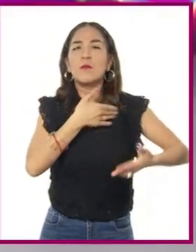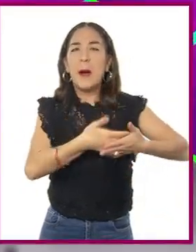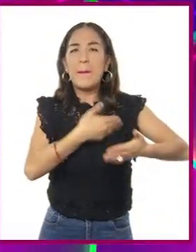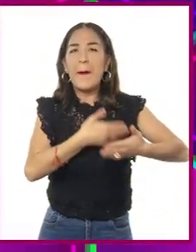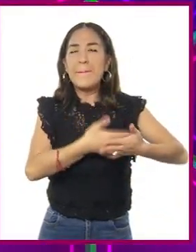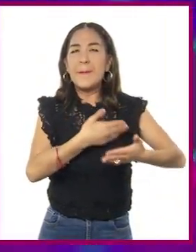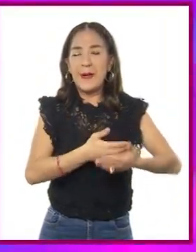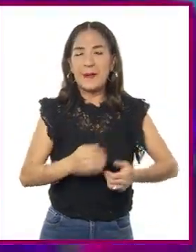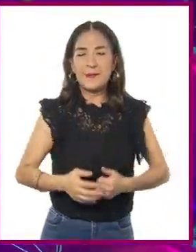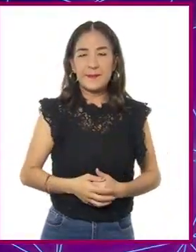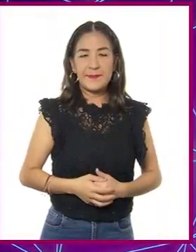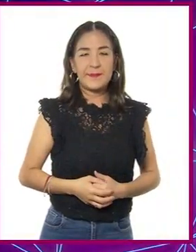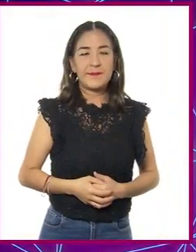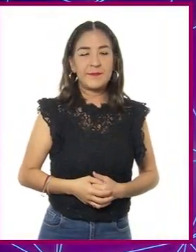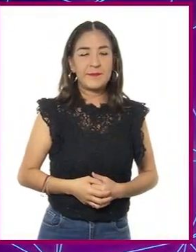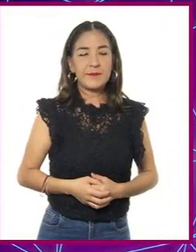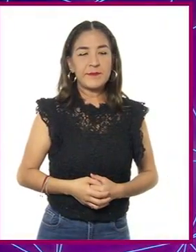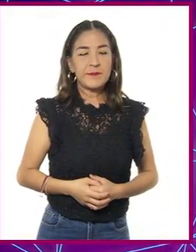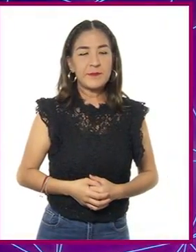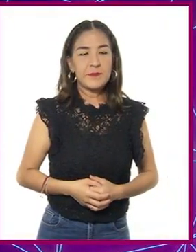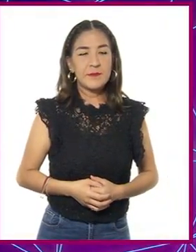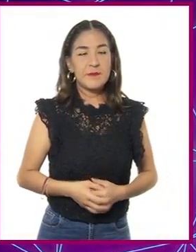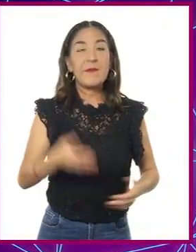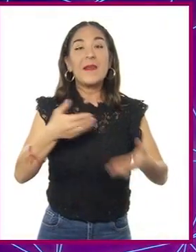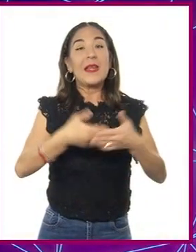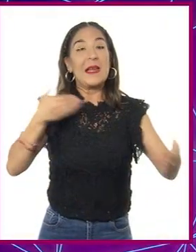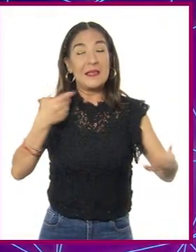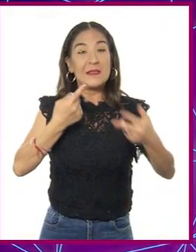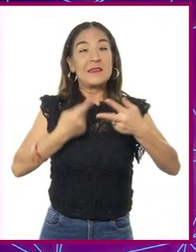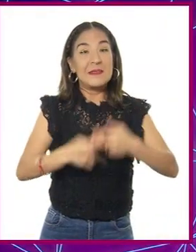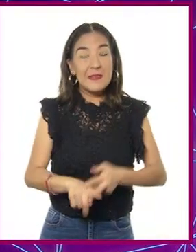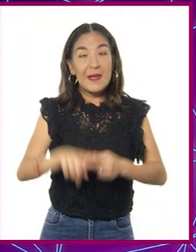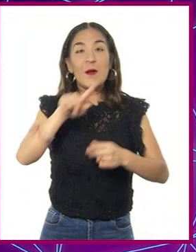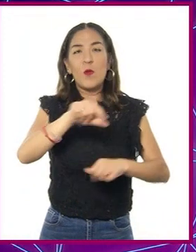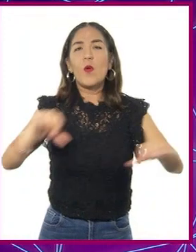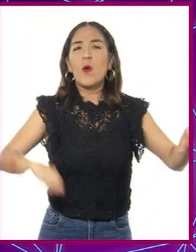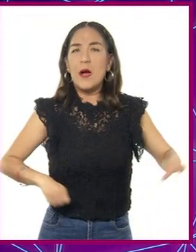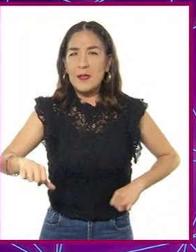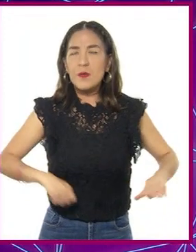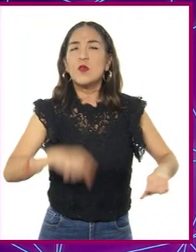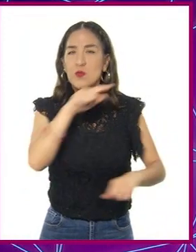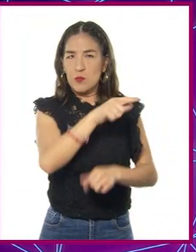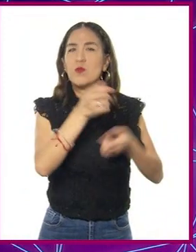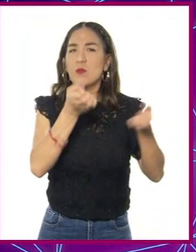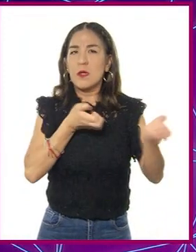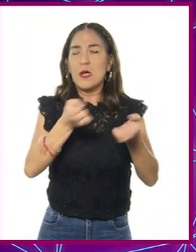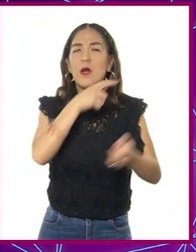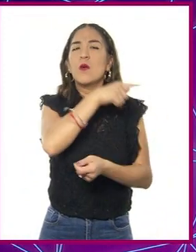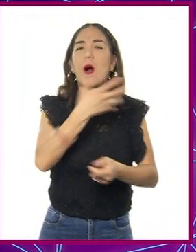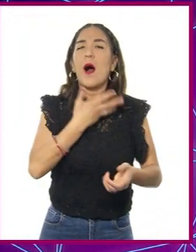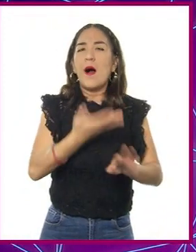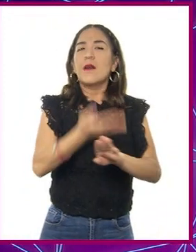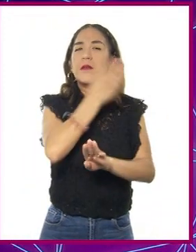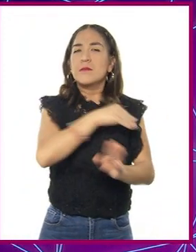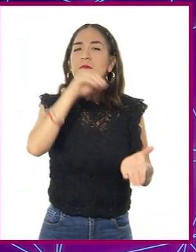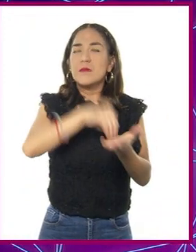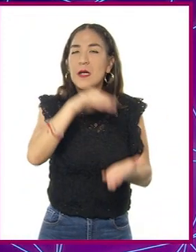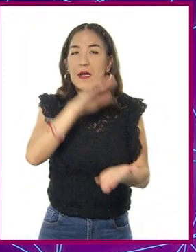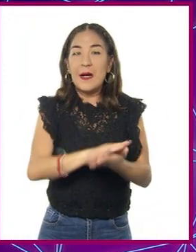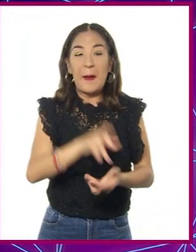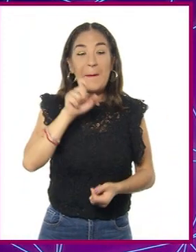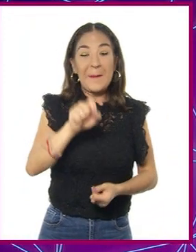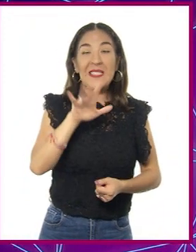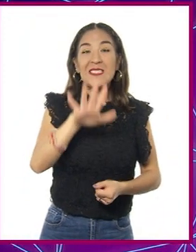cardíaca. Leslie, antes de iniciar las actividades físicas, se registraron 25 pulsaciones en